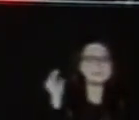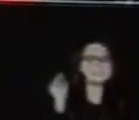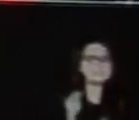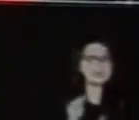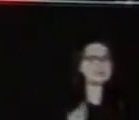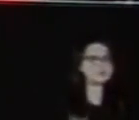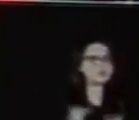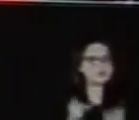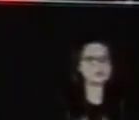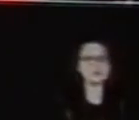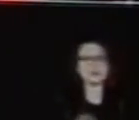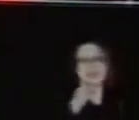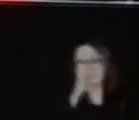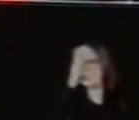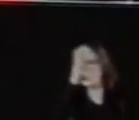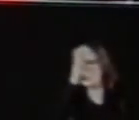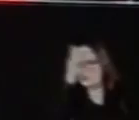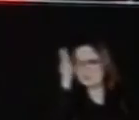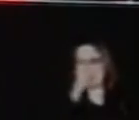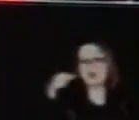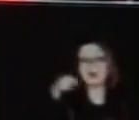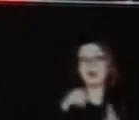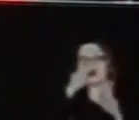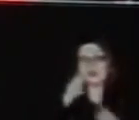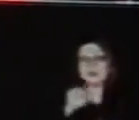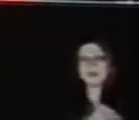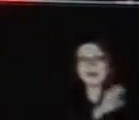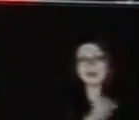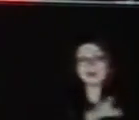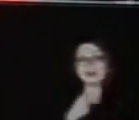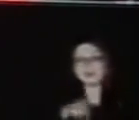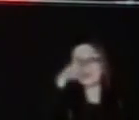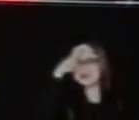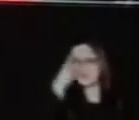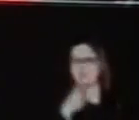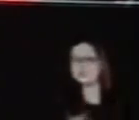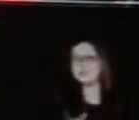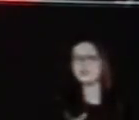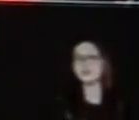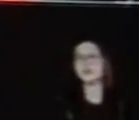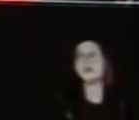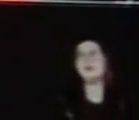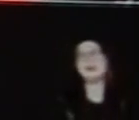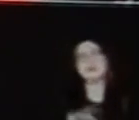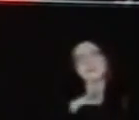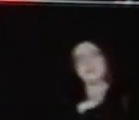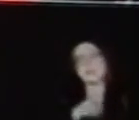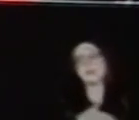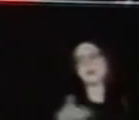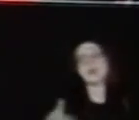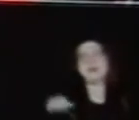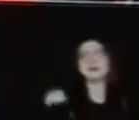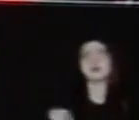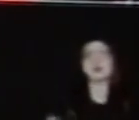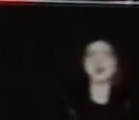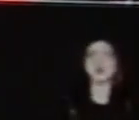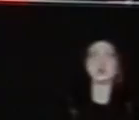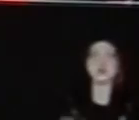tan grave el daño causado al sector energético nacional durante el